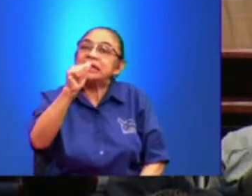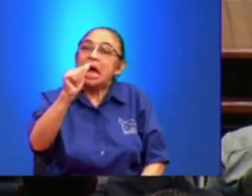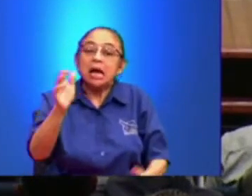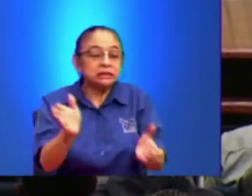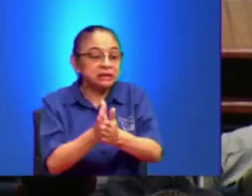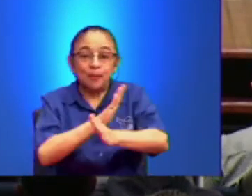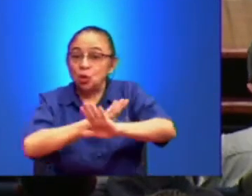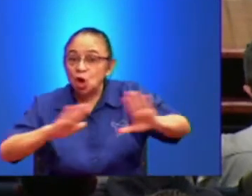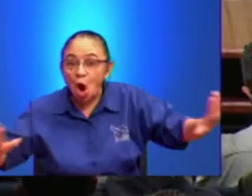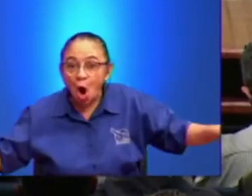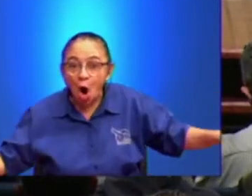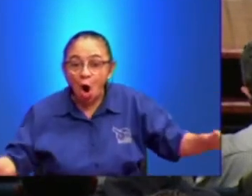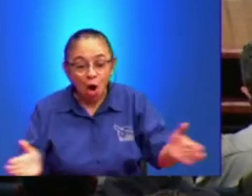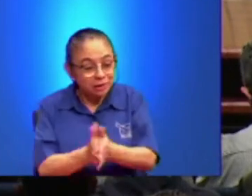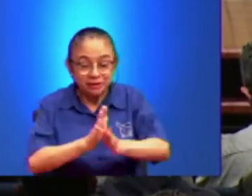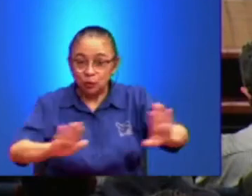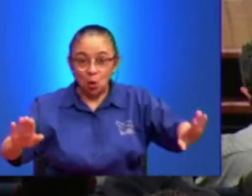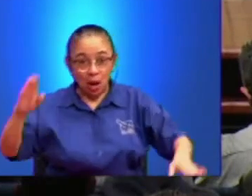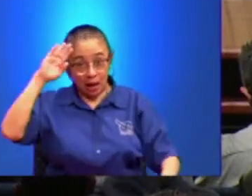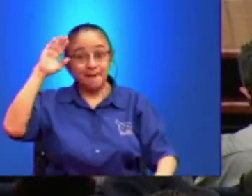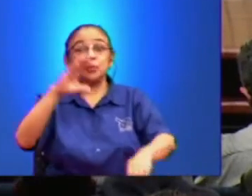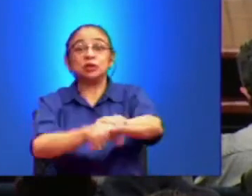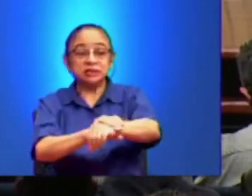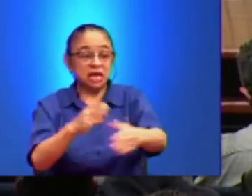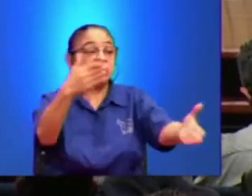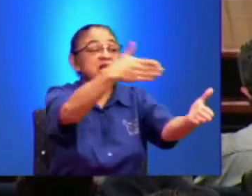hasta la policía de haber llegado